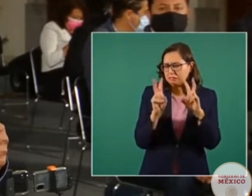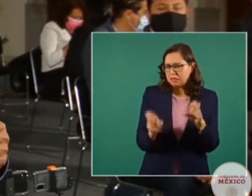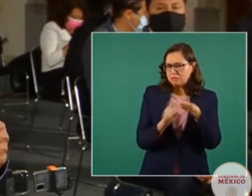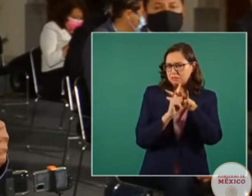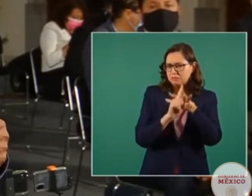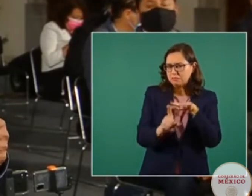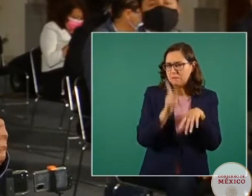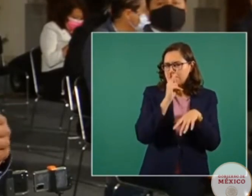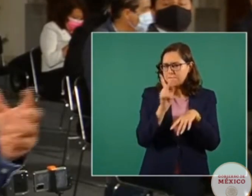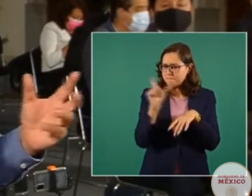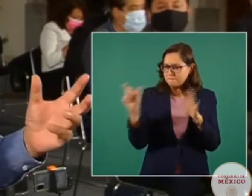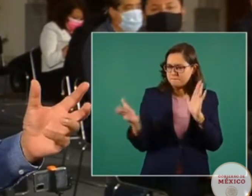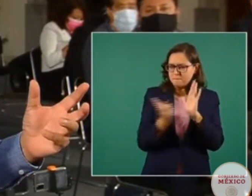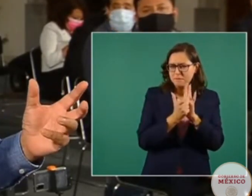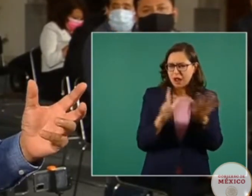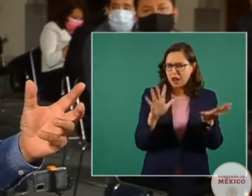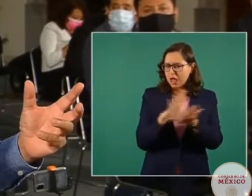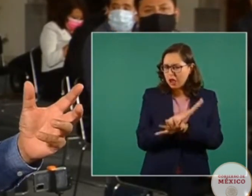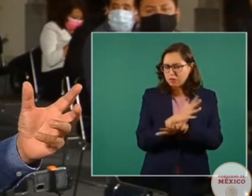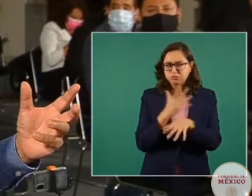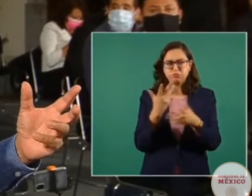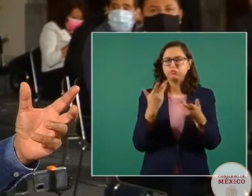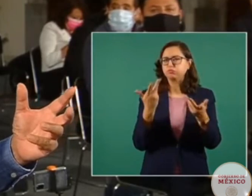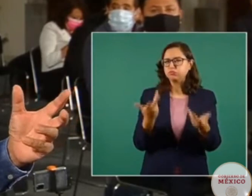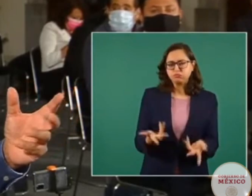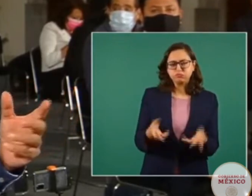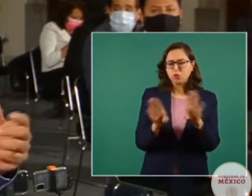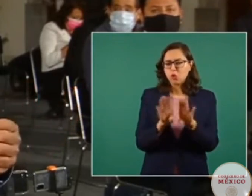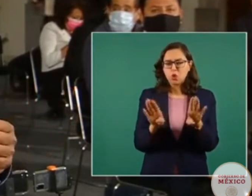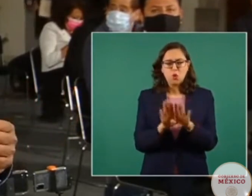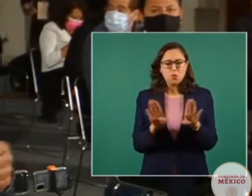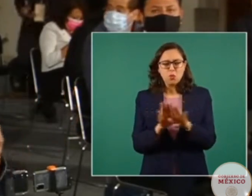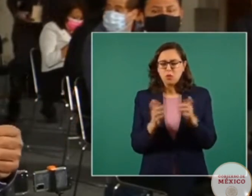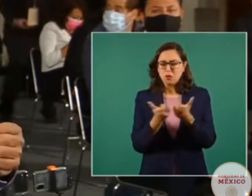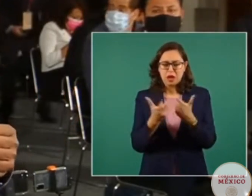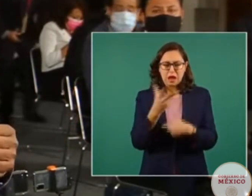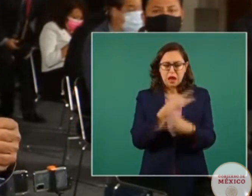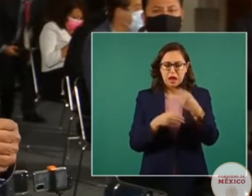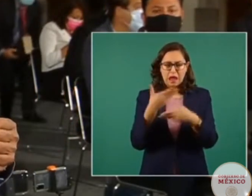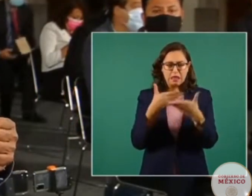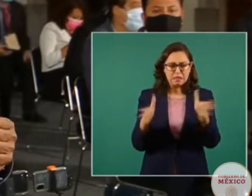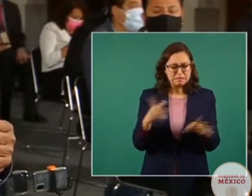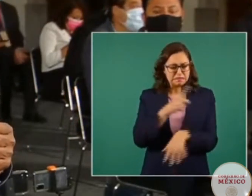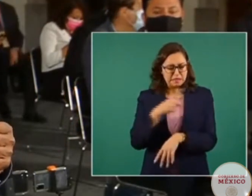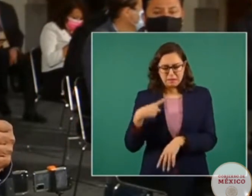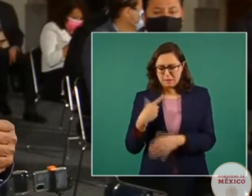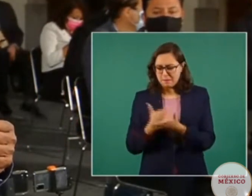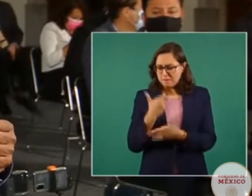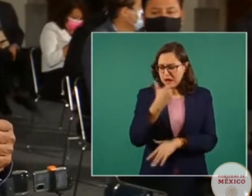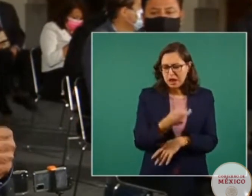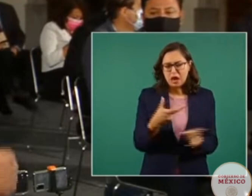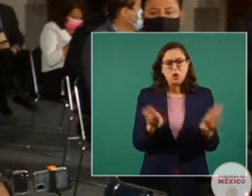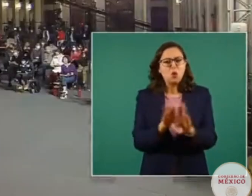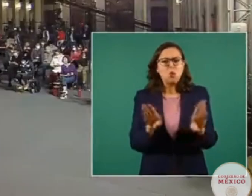migratoria, apertura de algunas áreas económicas, renegociación de deuda, exactamente de qué se